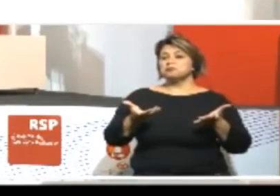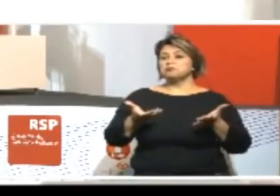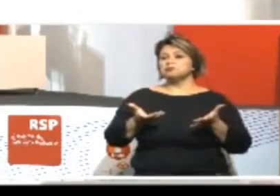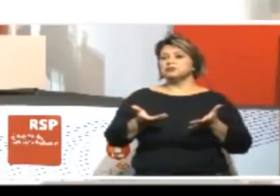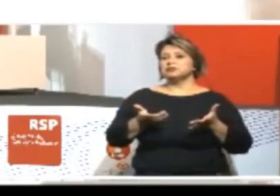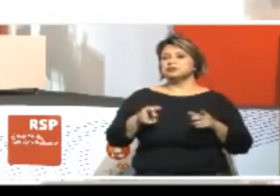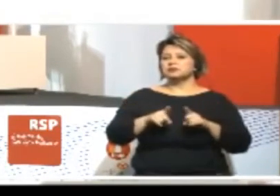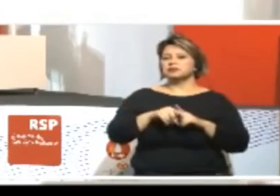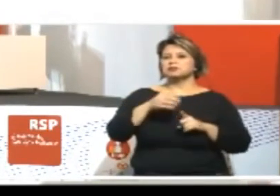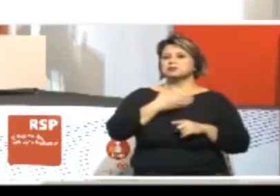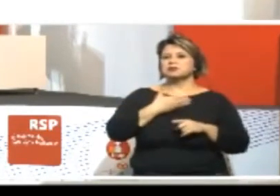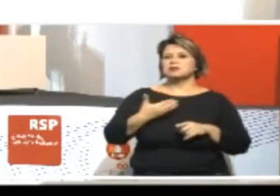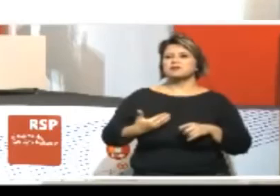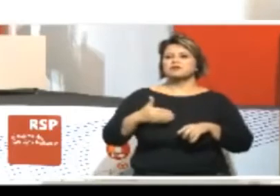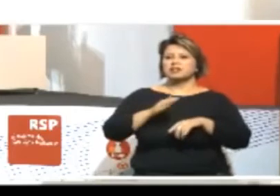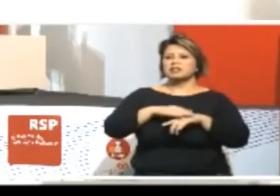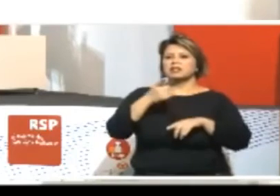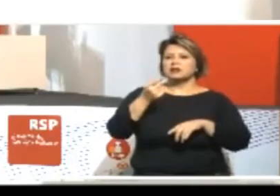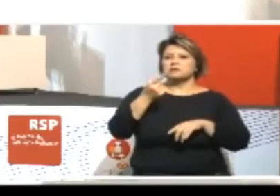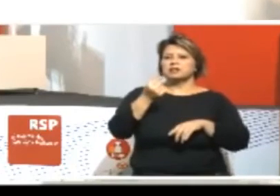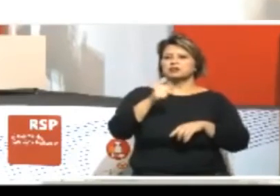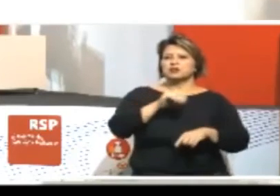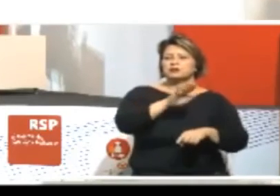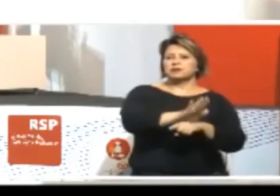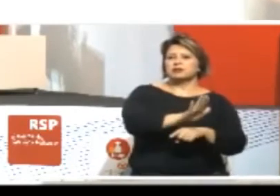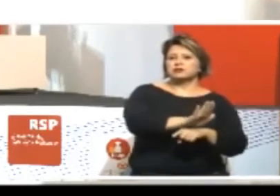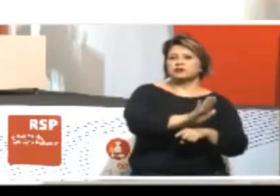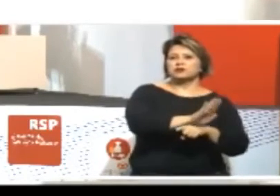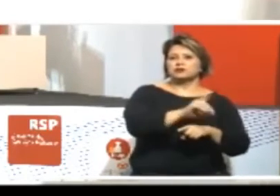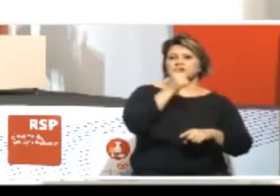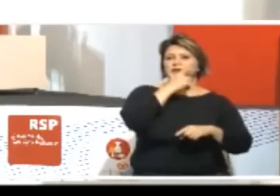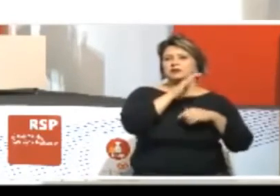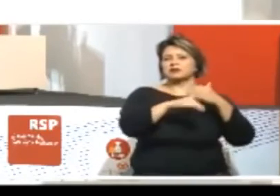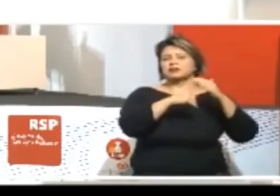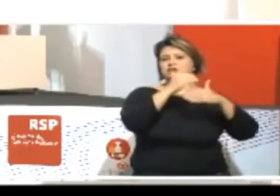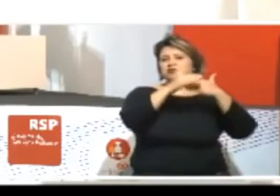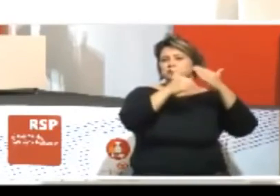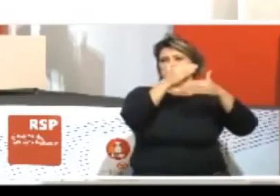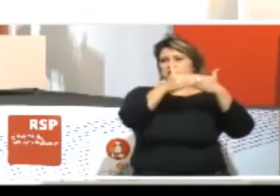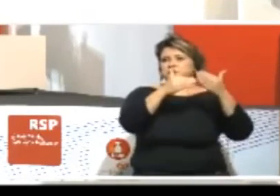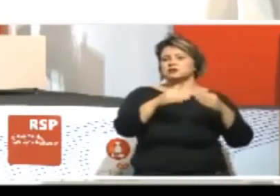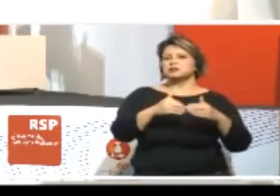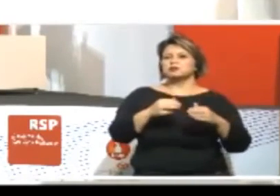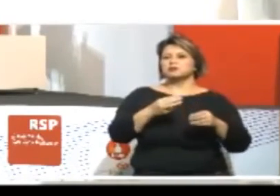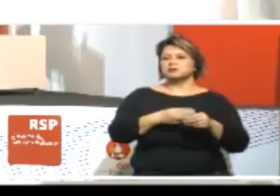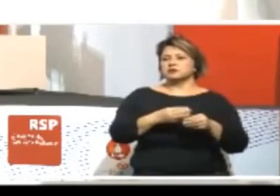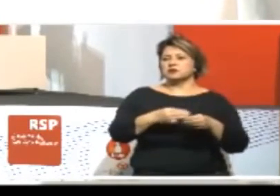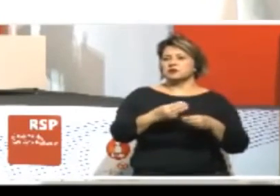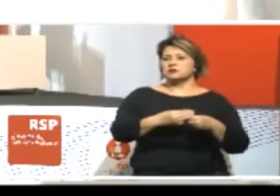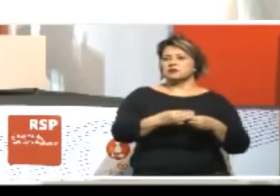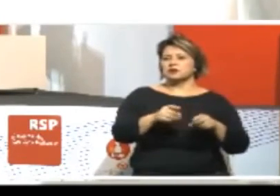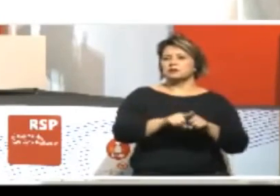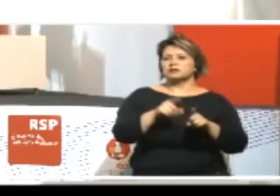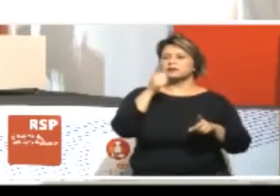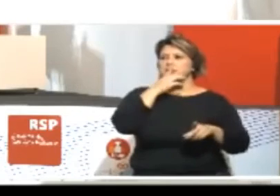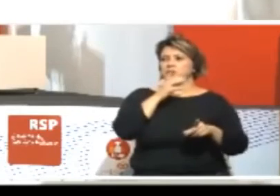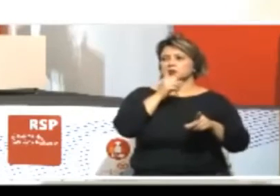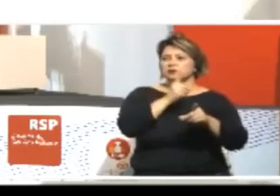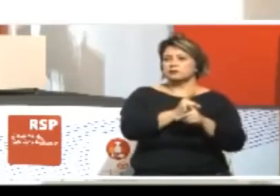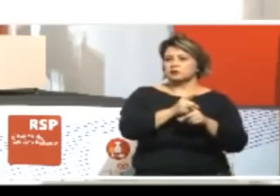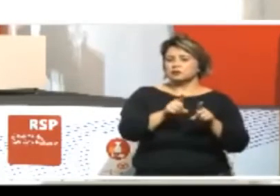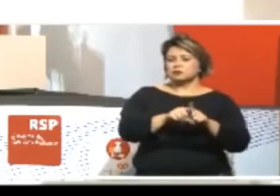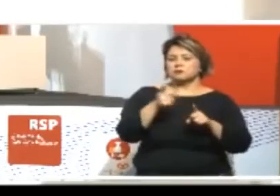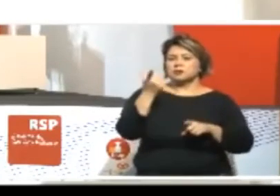municipios. Y eso ha promovido al desarrollo en los municipios, porque con la ilusión de obtener más dinero del gobierno